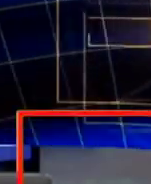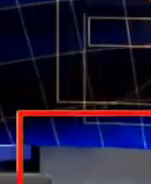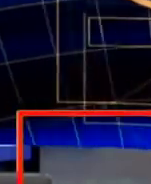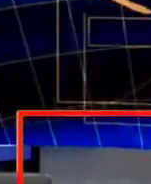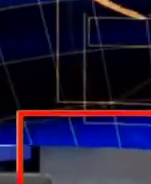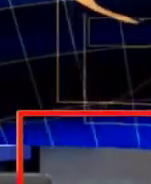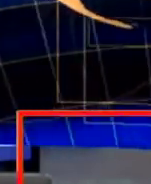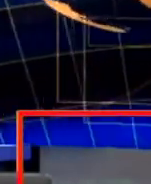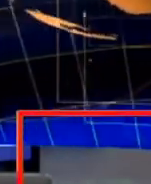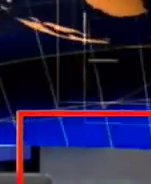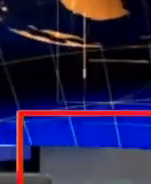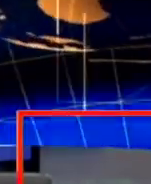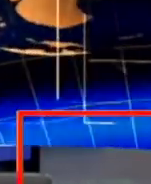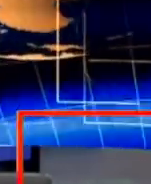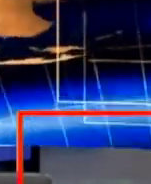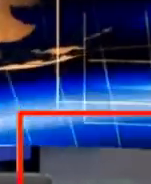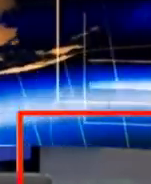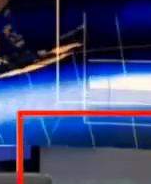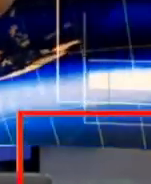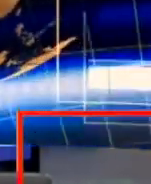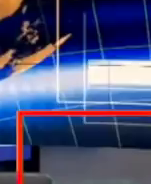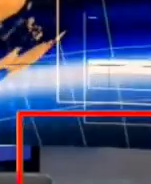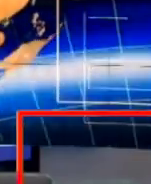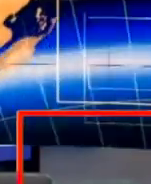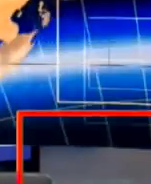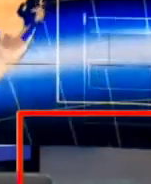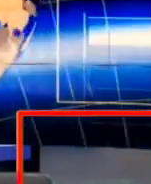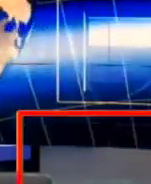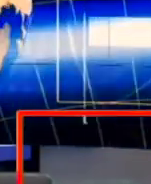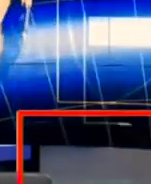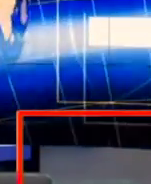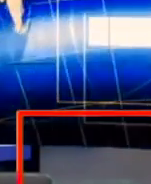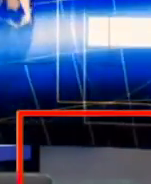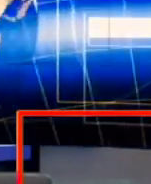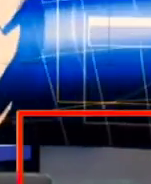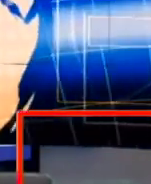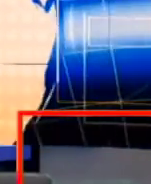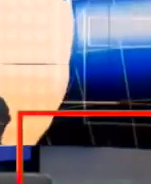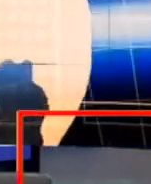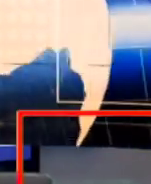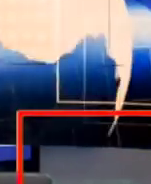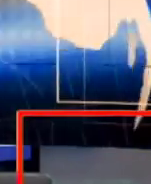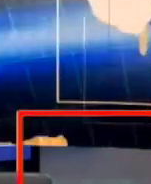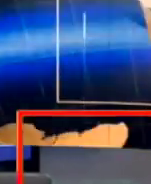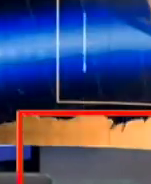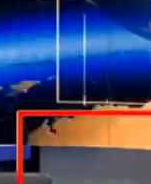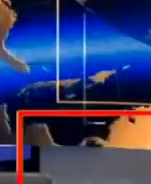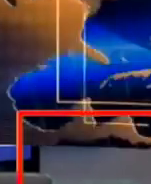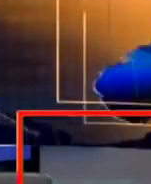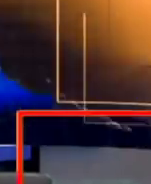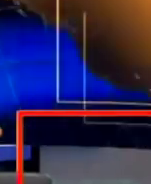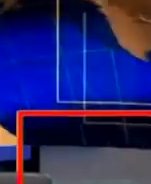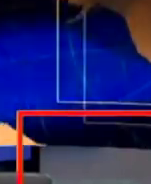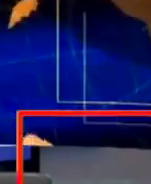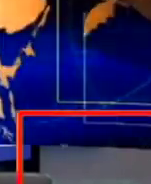24/7. Suscríbanse a nuestro canal, activen la campanita para que estén al pendiente de los contenidos que generamos para todos ustedes.